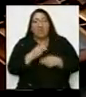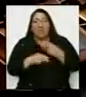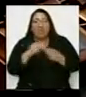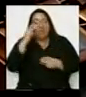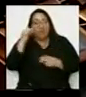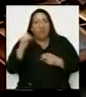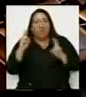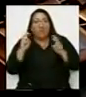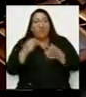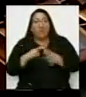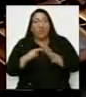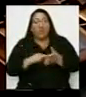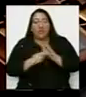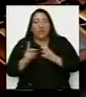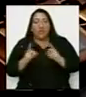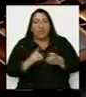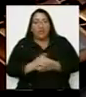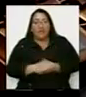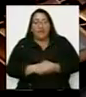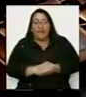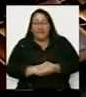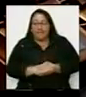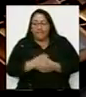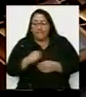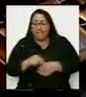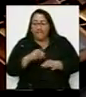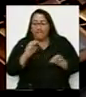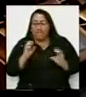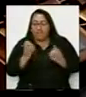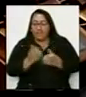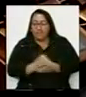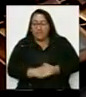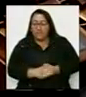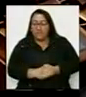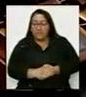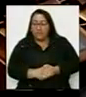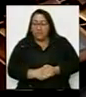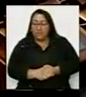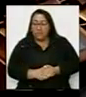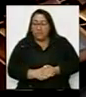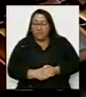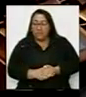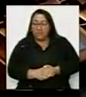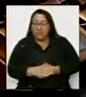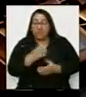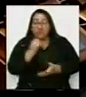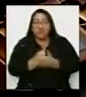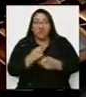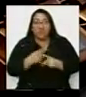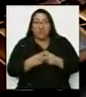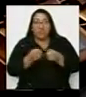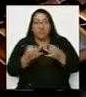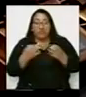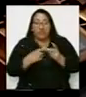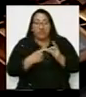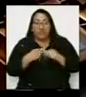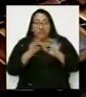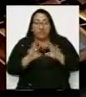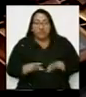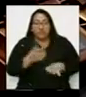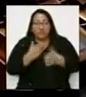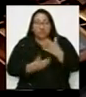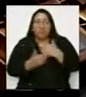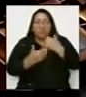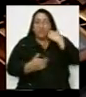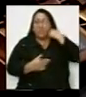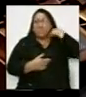Magistratura, tema que va a ser también debatido en el Pleno del Congreso de la República. Se ha aprobado por mayoría entonces el texto